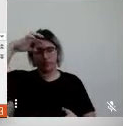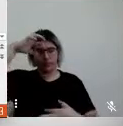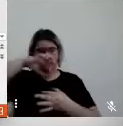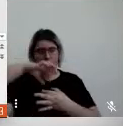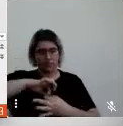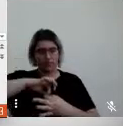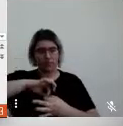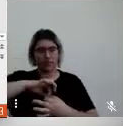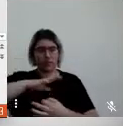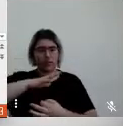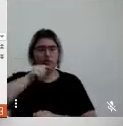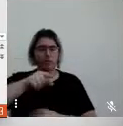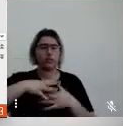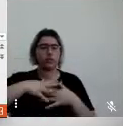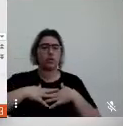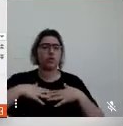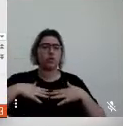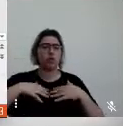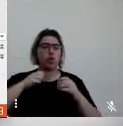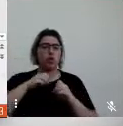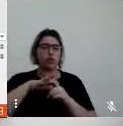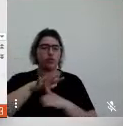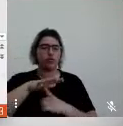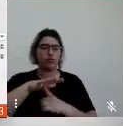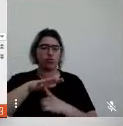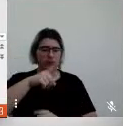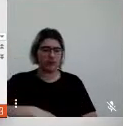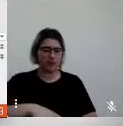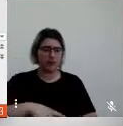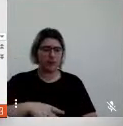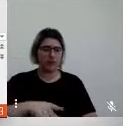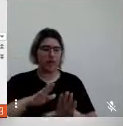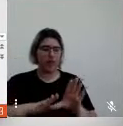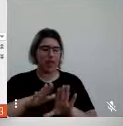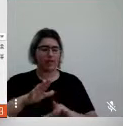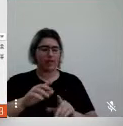las emociones nos pueden muchas veces, pues eso, desencadenar